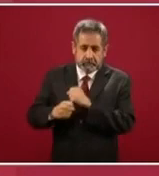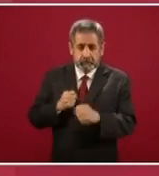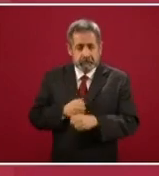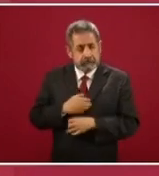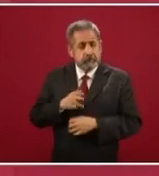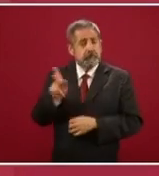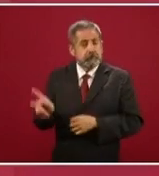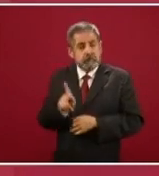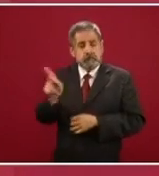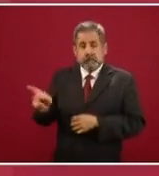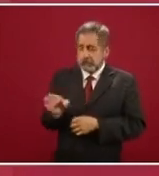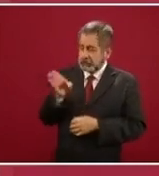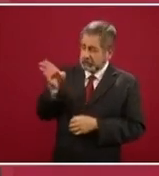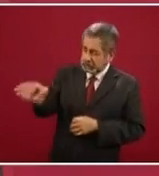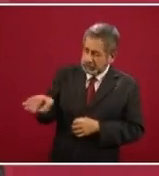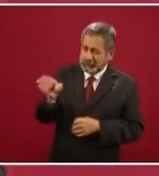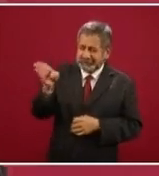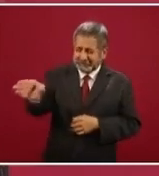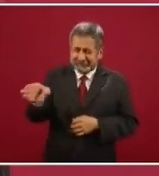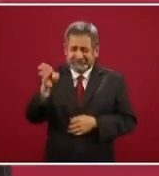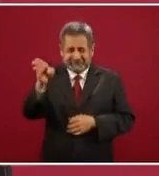por pueblo,